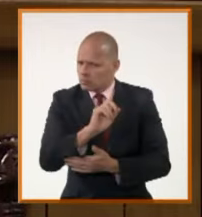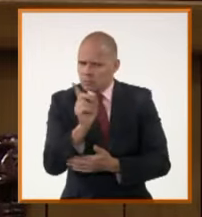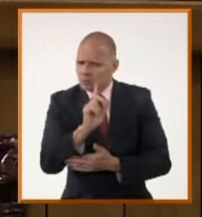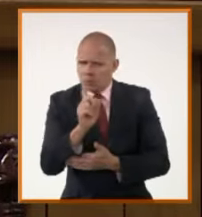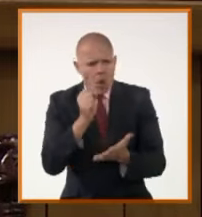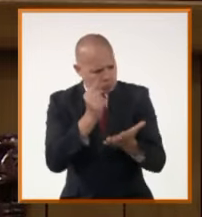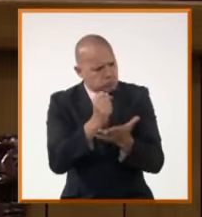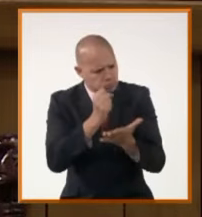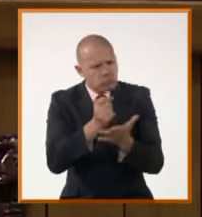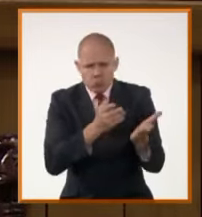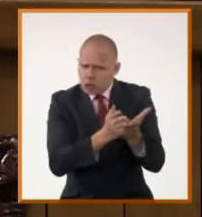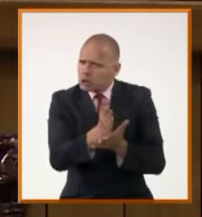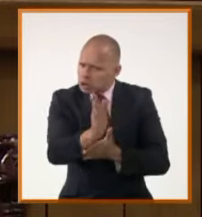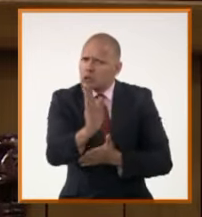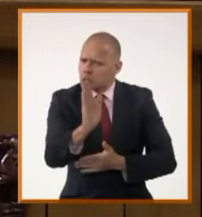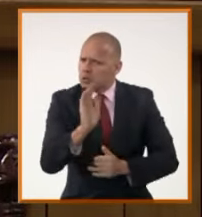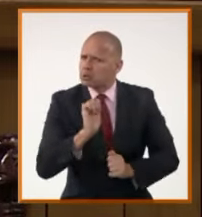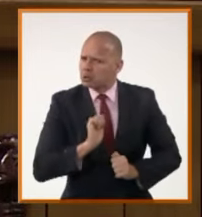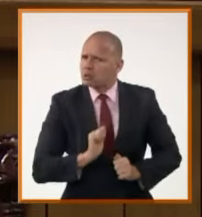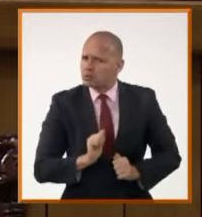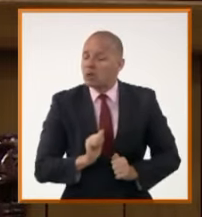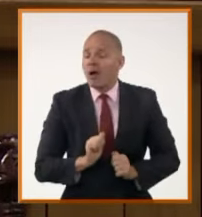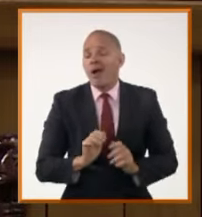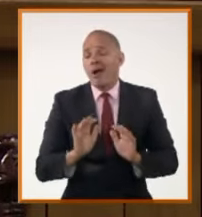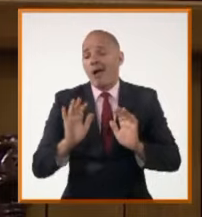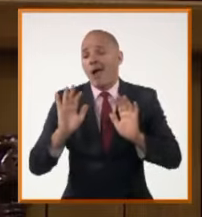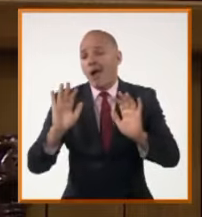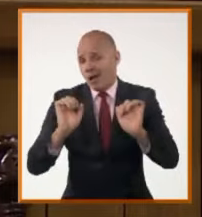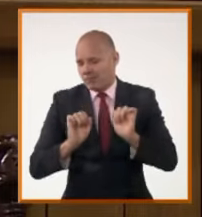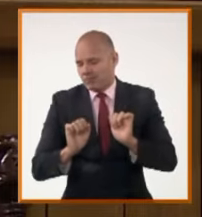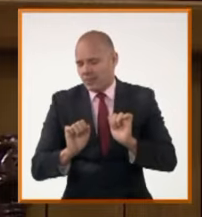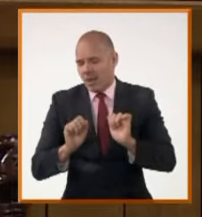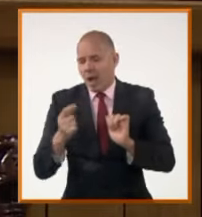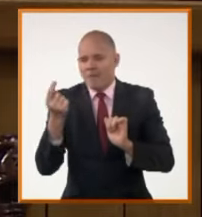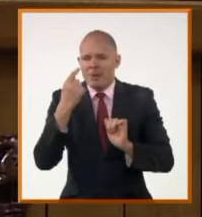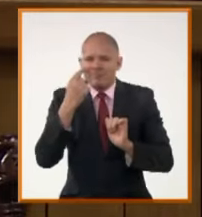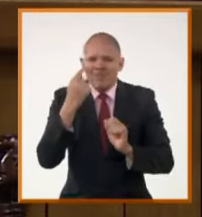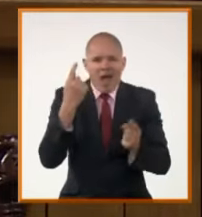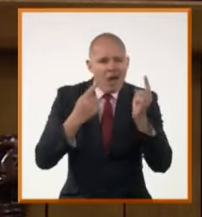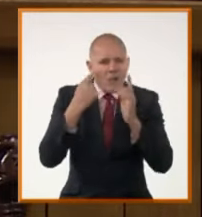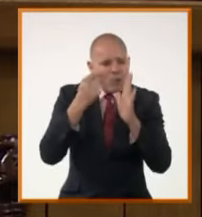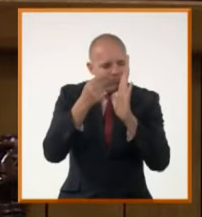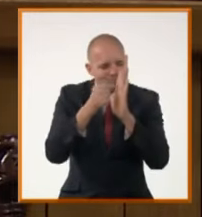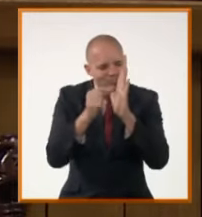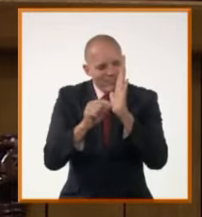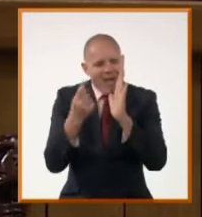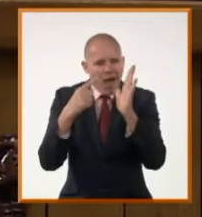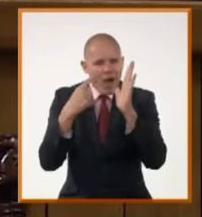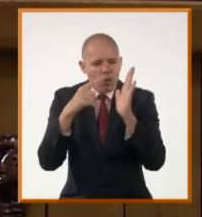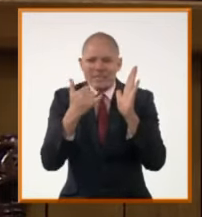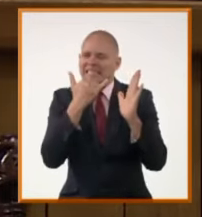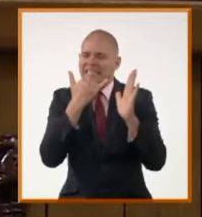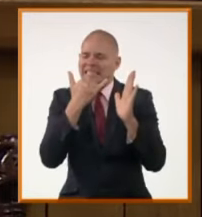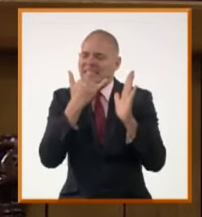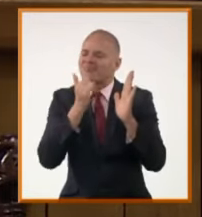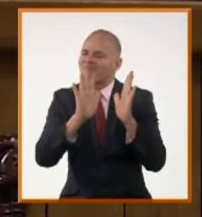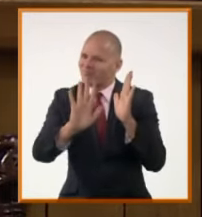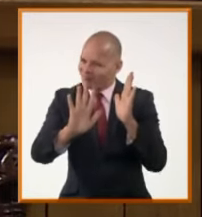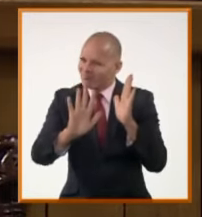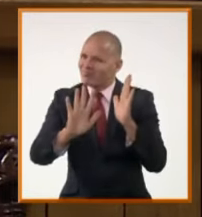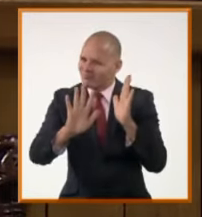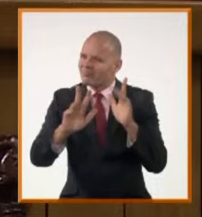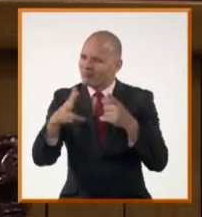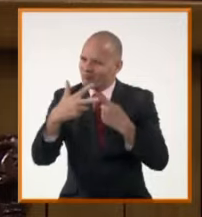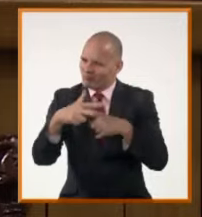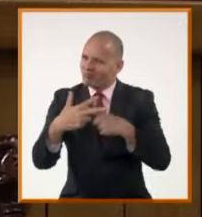aprobando nuevos actores económicos, pero vamos a corregir determinadas distorsiones, vamos a revisar